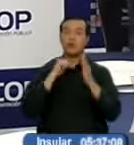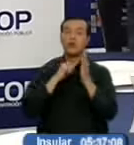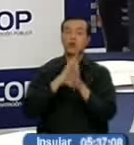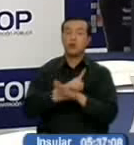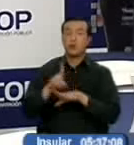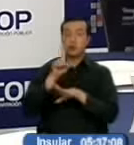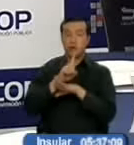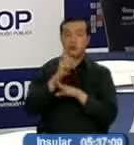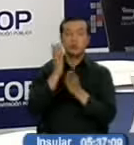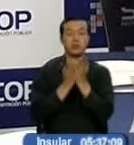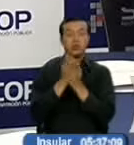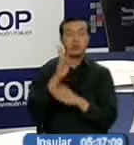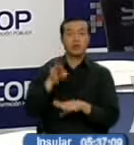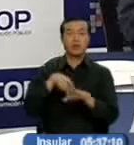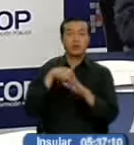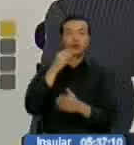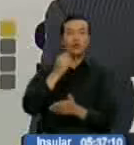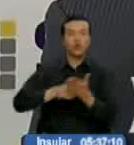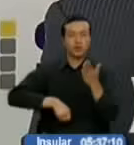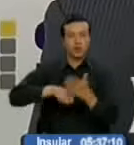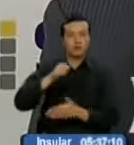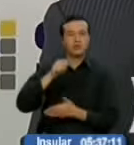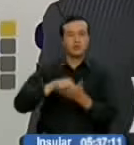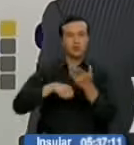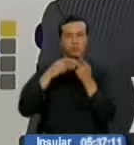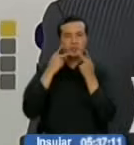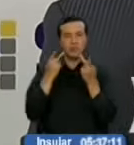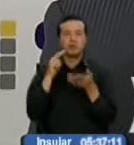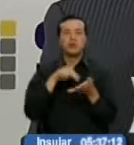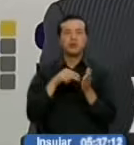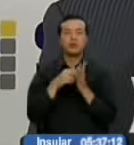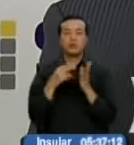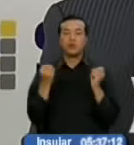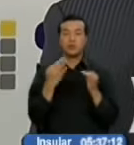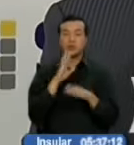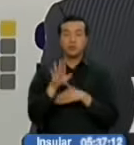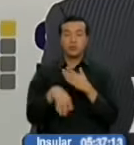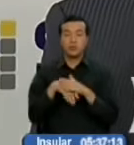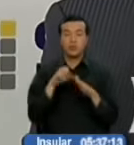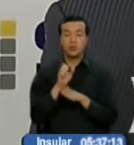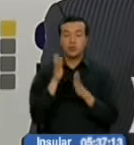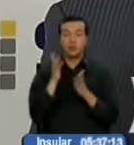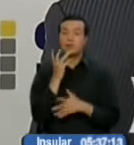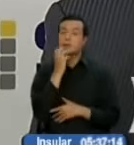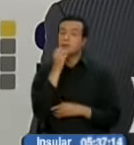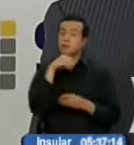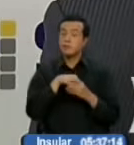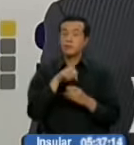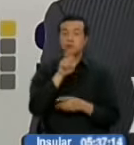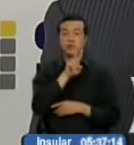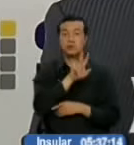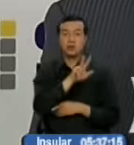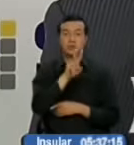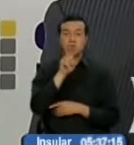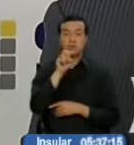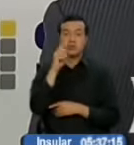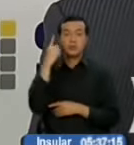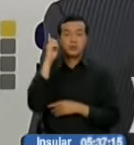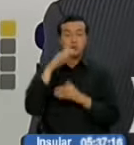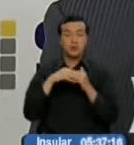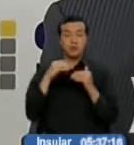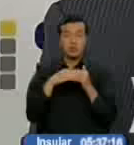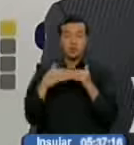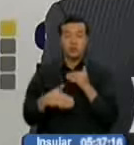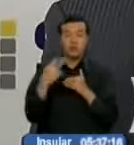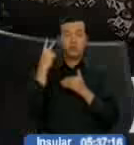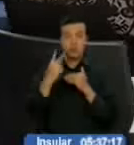de Contratación Pública, Santiago Vázquez. Significan ya para los ecuatorianos un ahorro de 320 millones de dólares para los